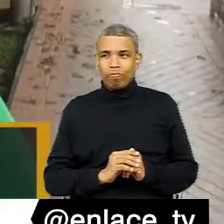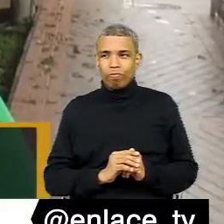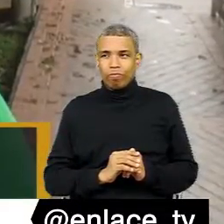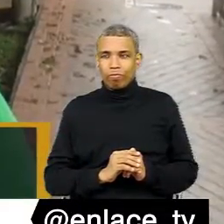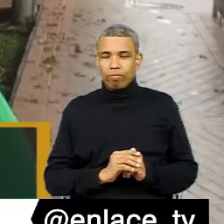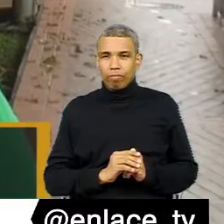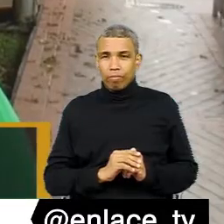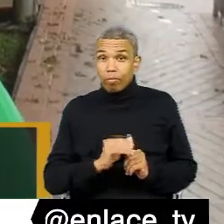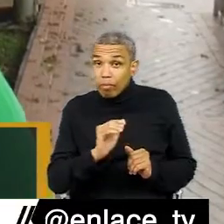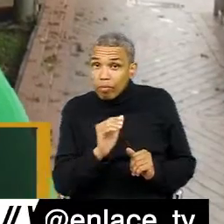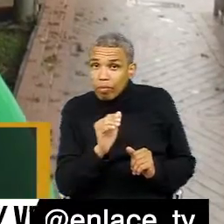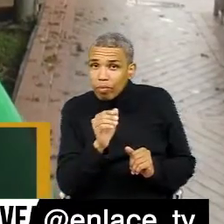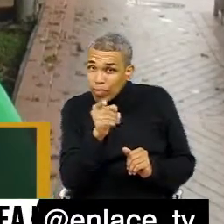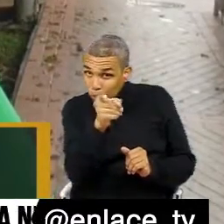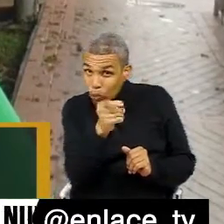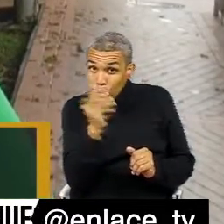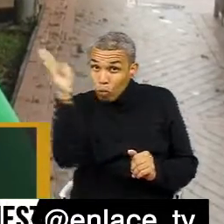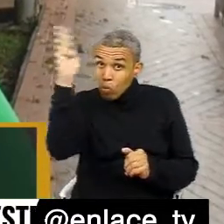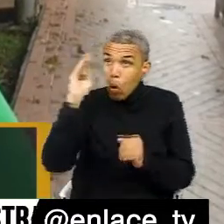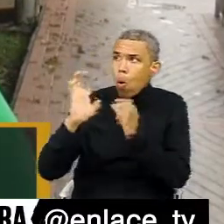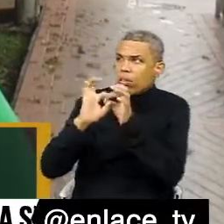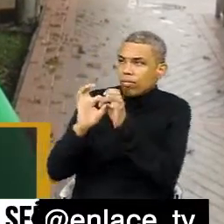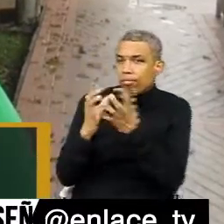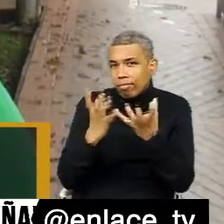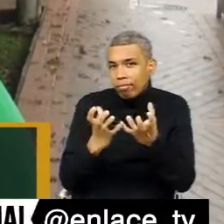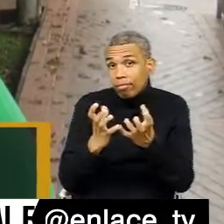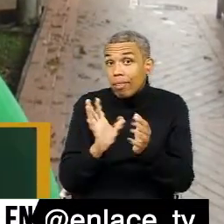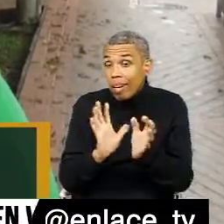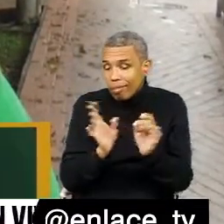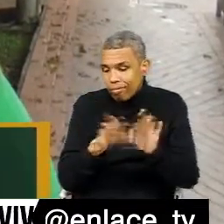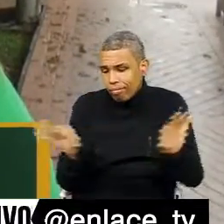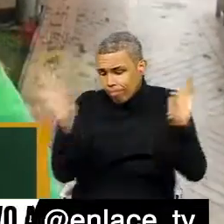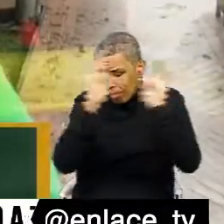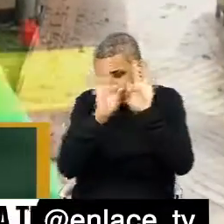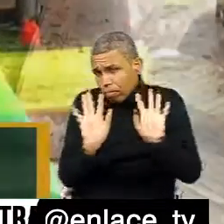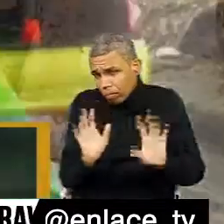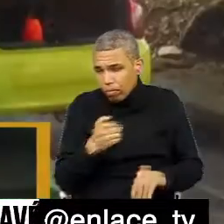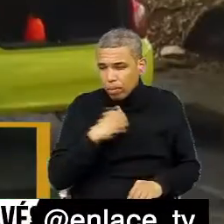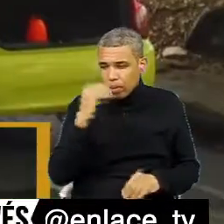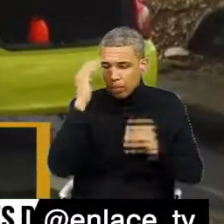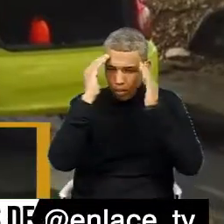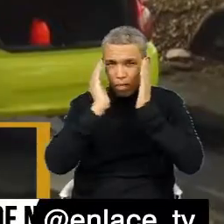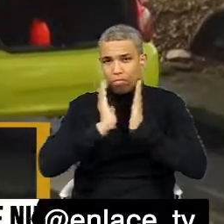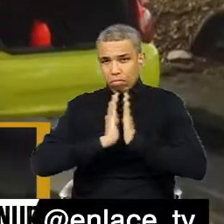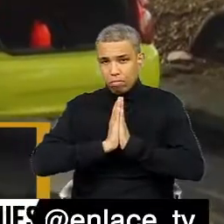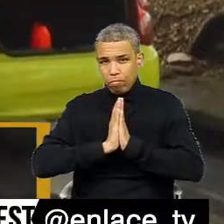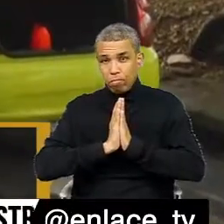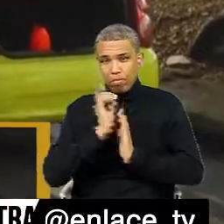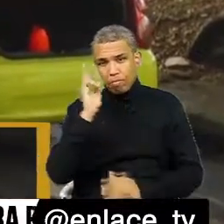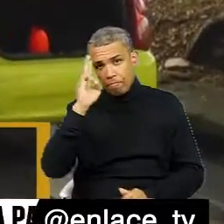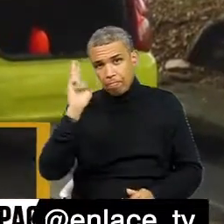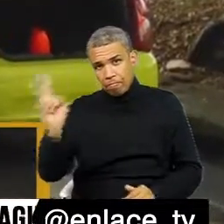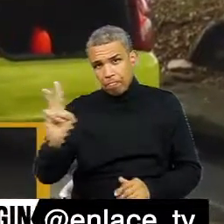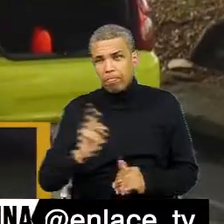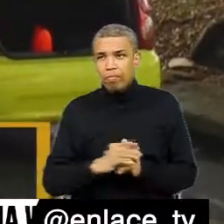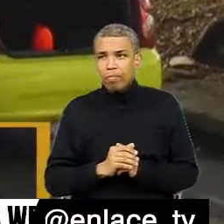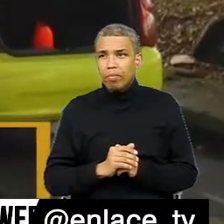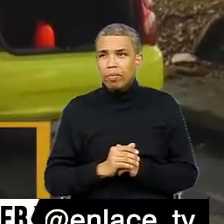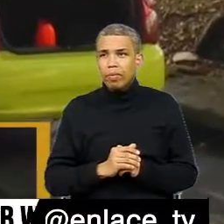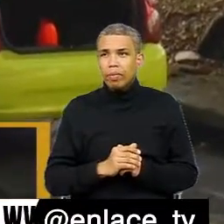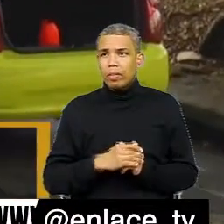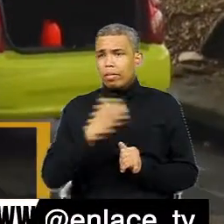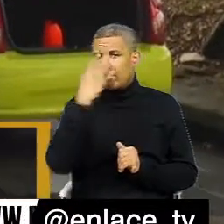a través de la Virgen María, que reciban esta bendición y pues que se unan a nosotros. Una celebración muy bonita. Los que